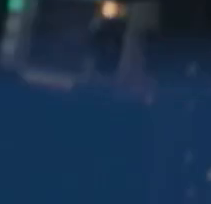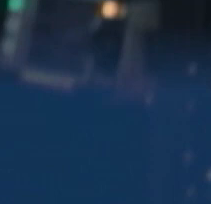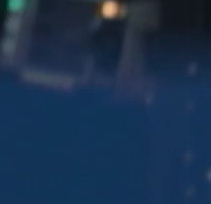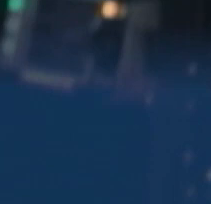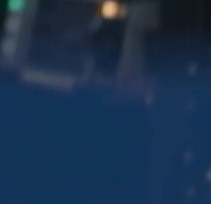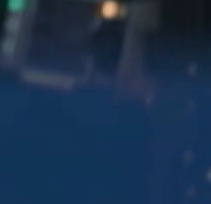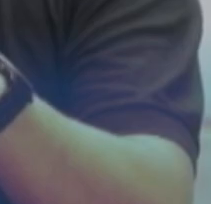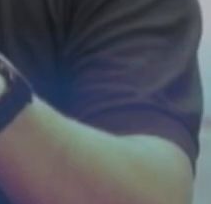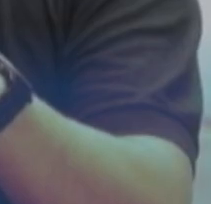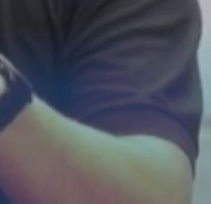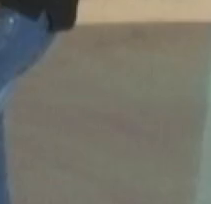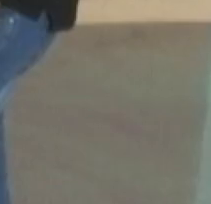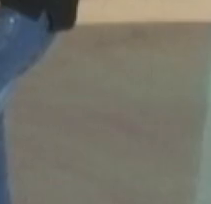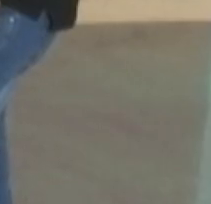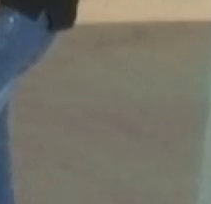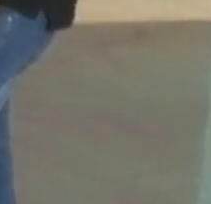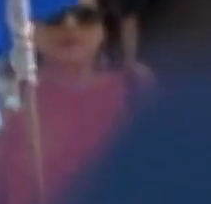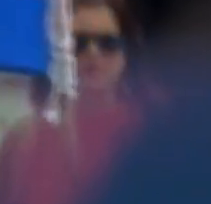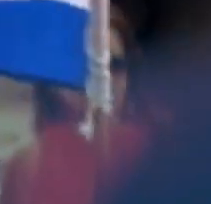Contexto.